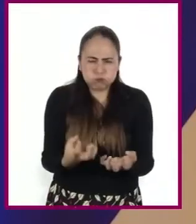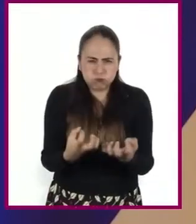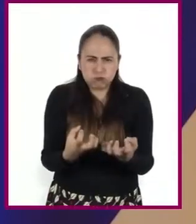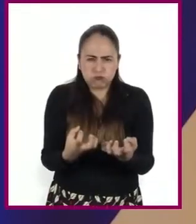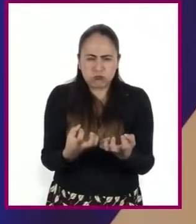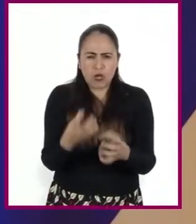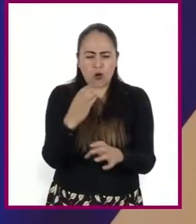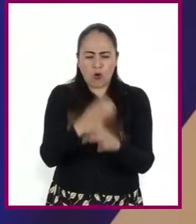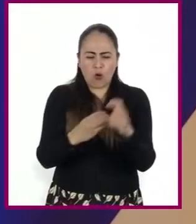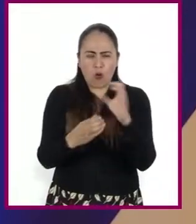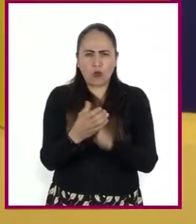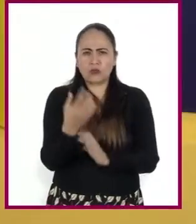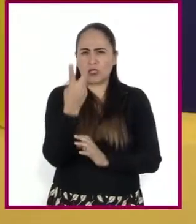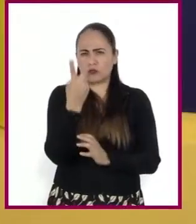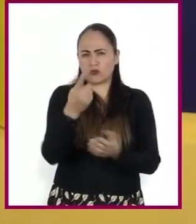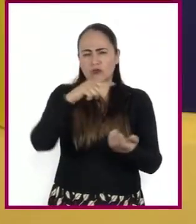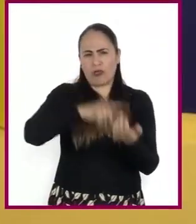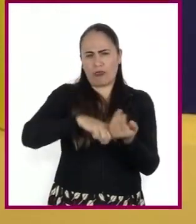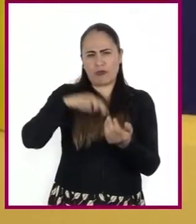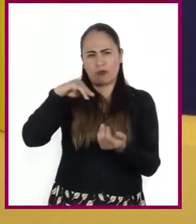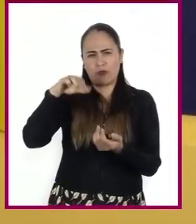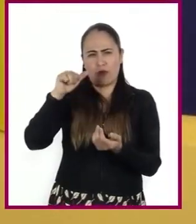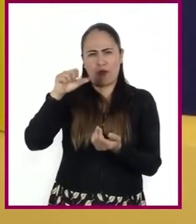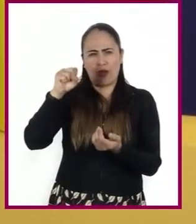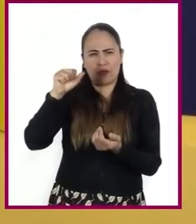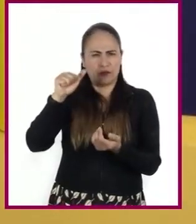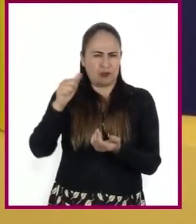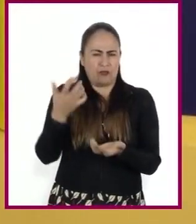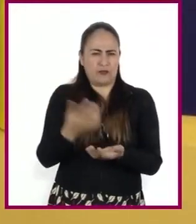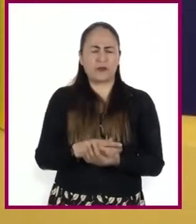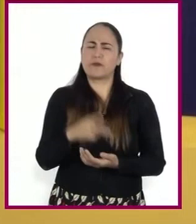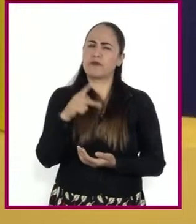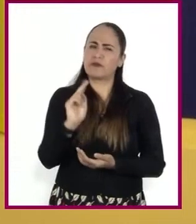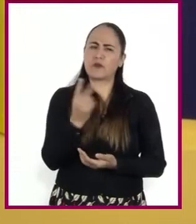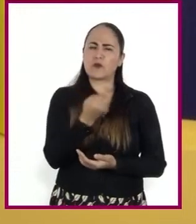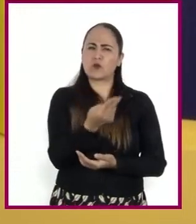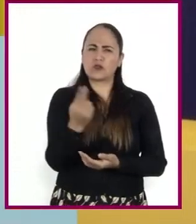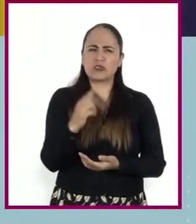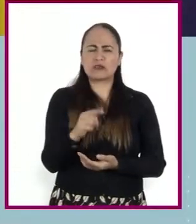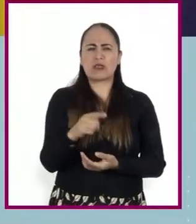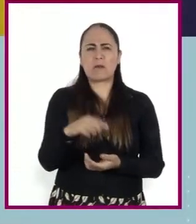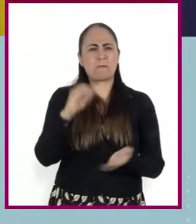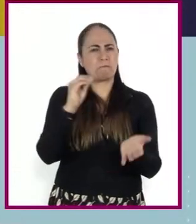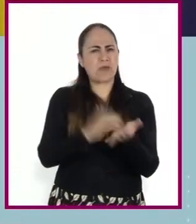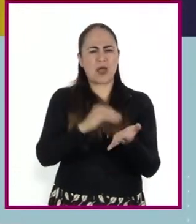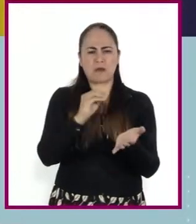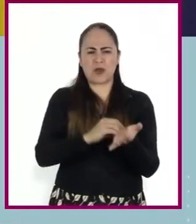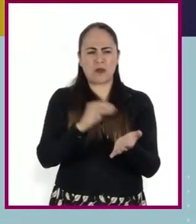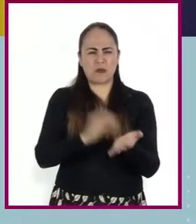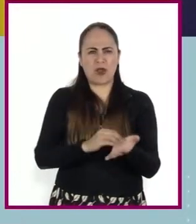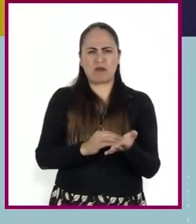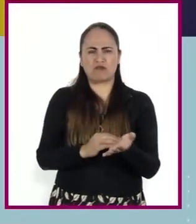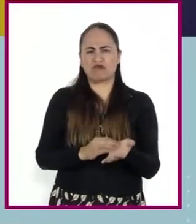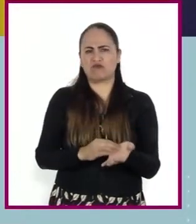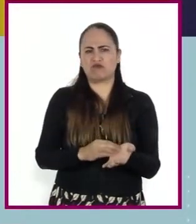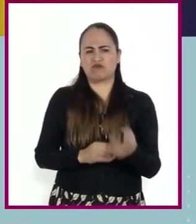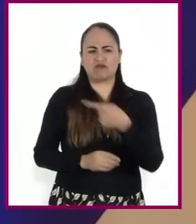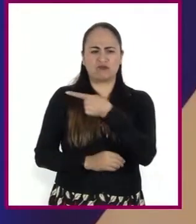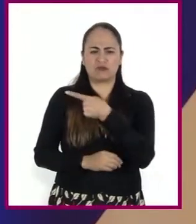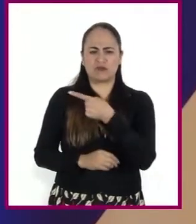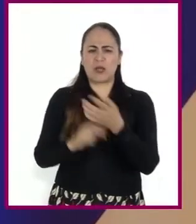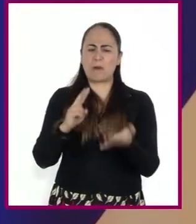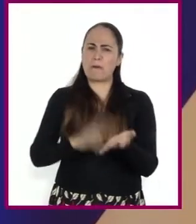dos objetos con masa. Pero usted dice que hay una constante de proporcionalidad. ¿Cuál es su